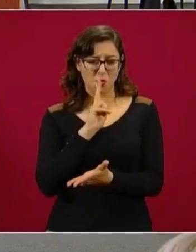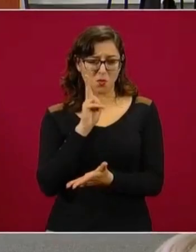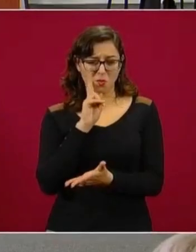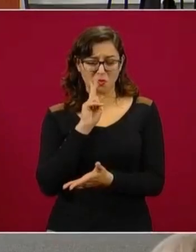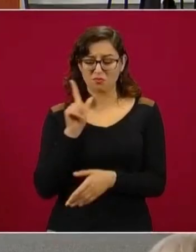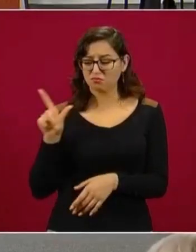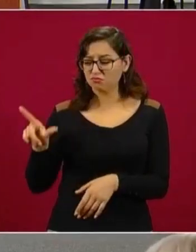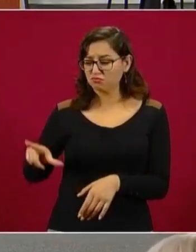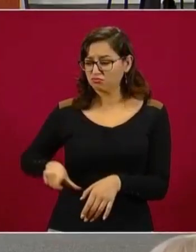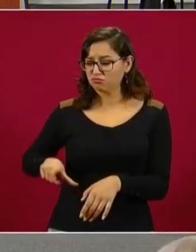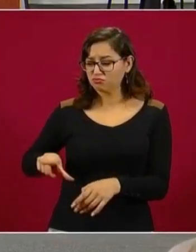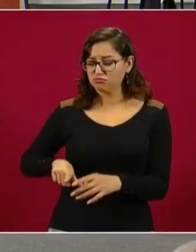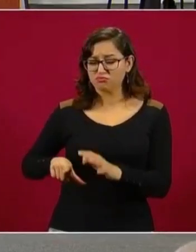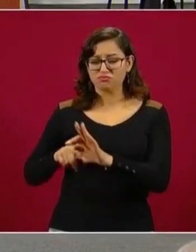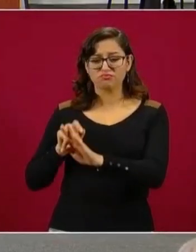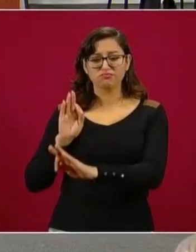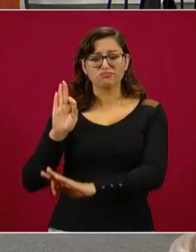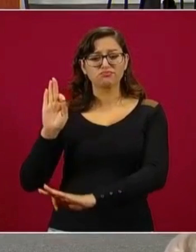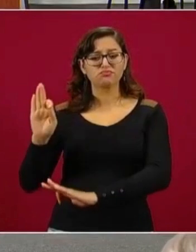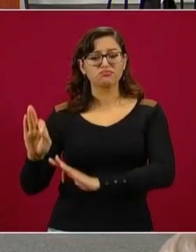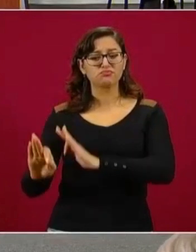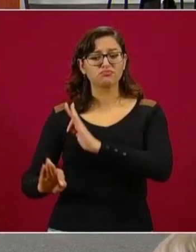Ya lo dije y lo repito,